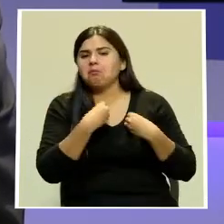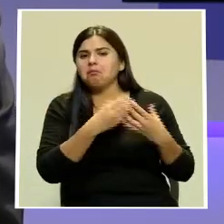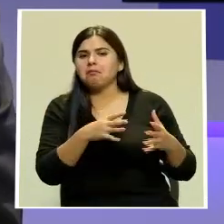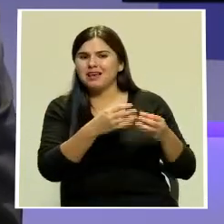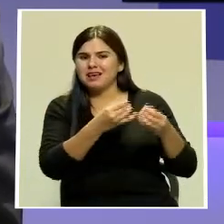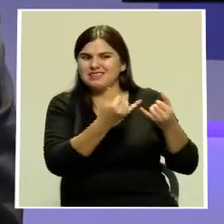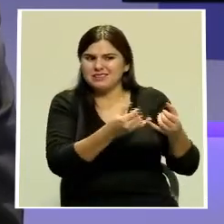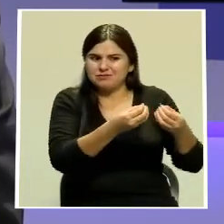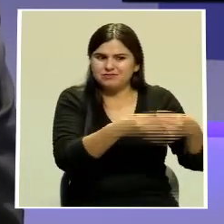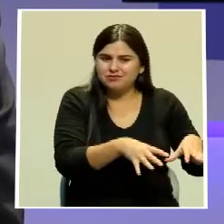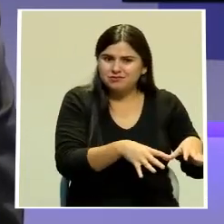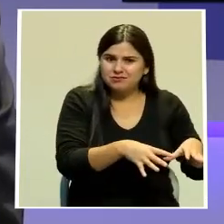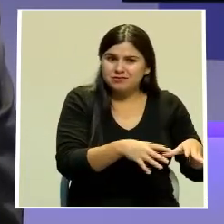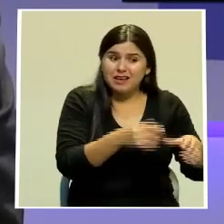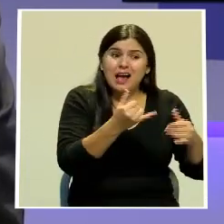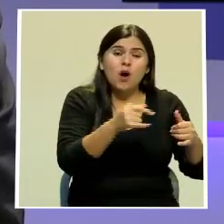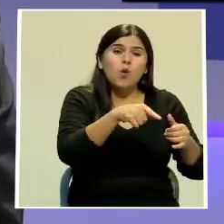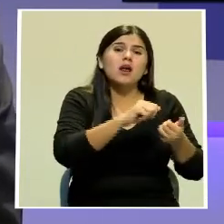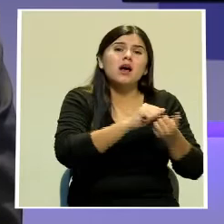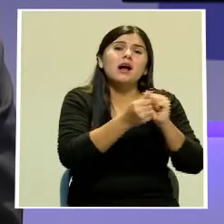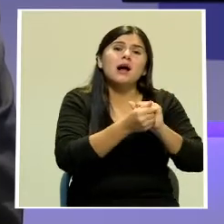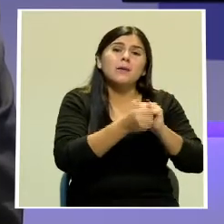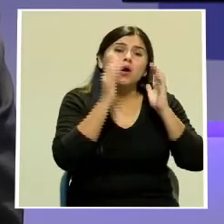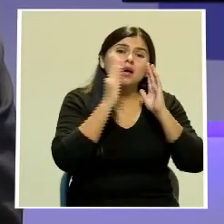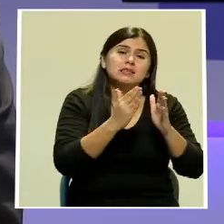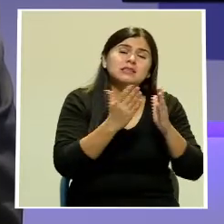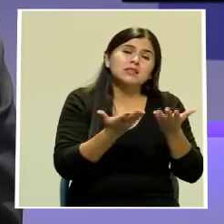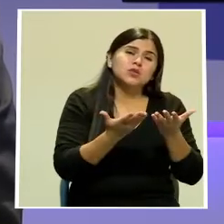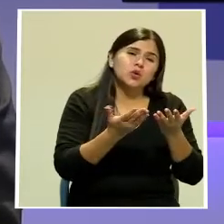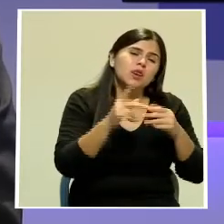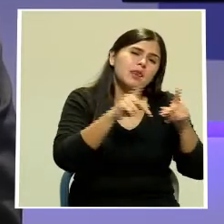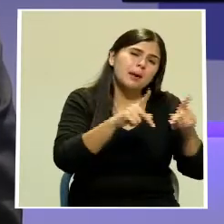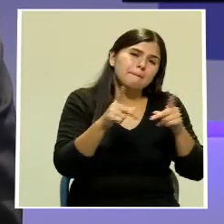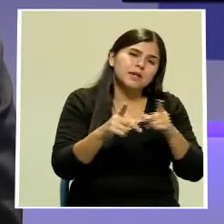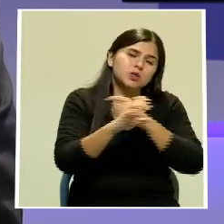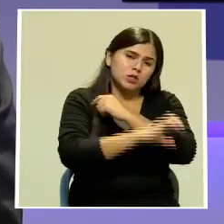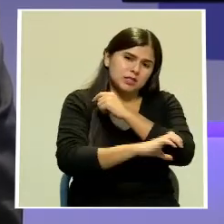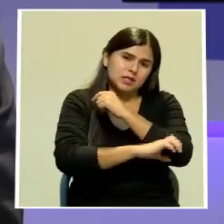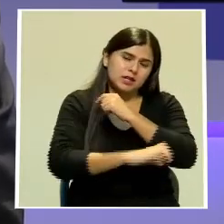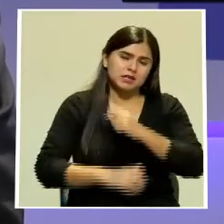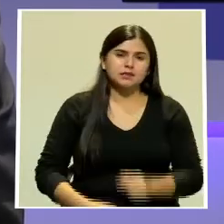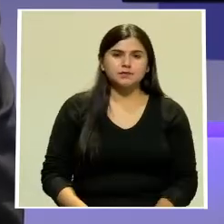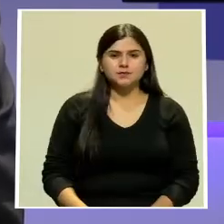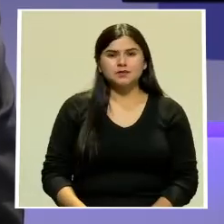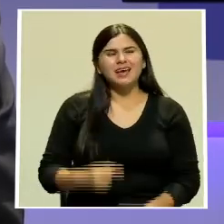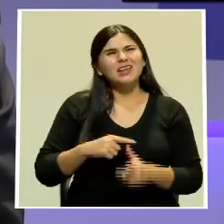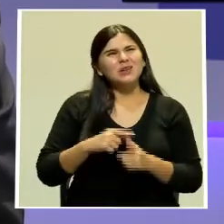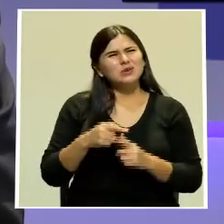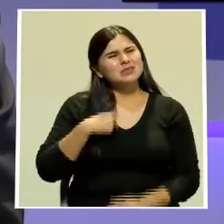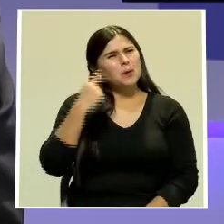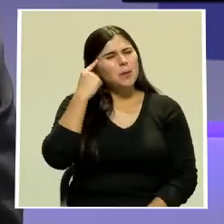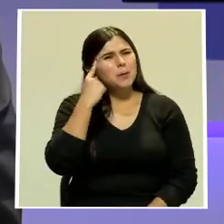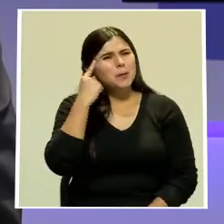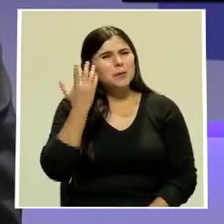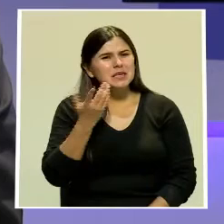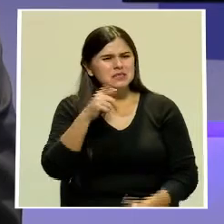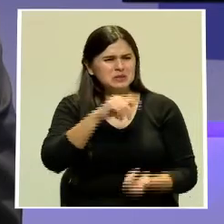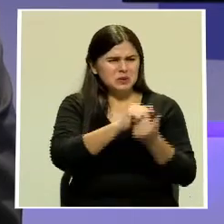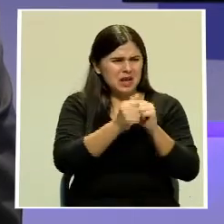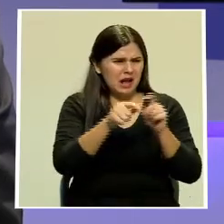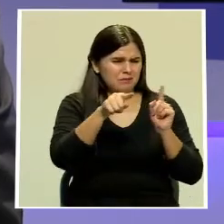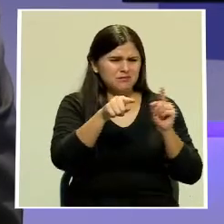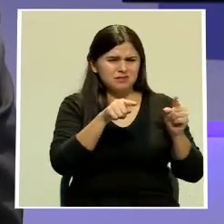centro de atención de personas migrantes. Me parece que el cambio de esa digamos, dinámica